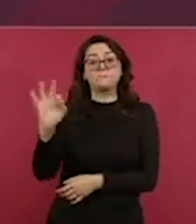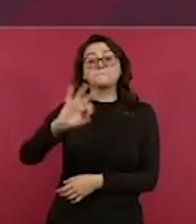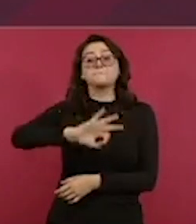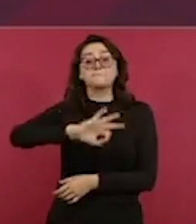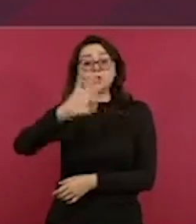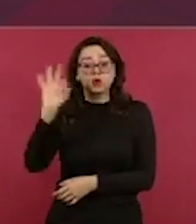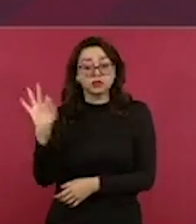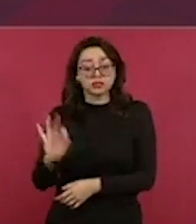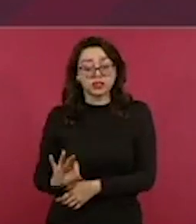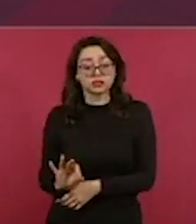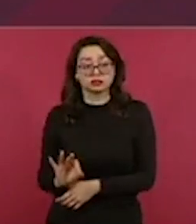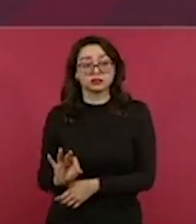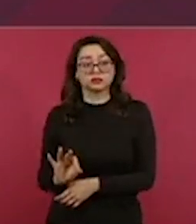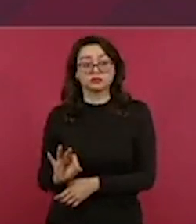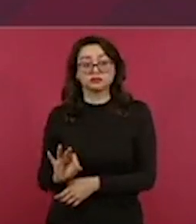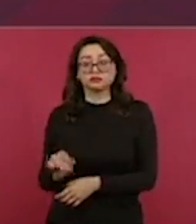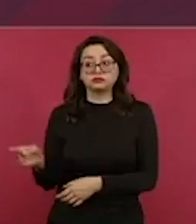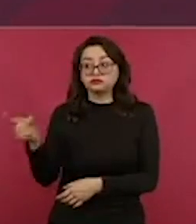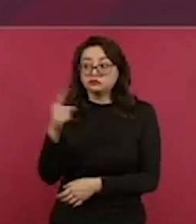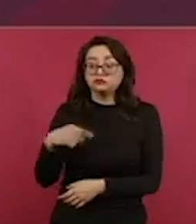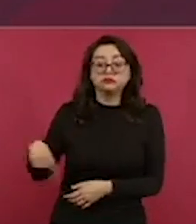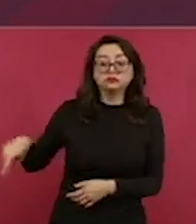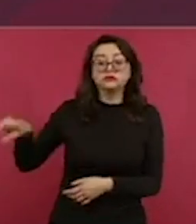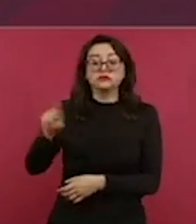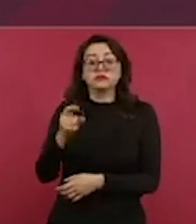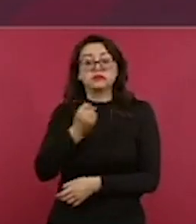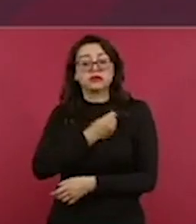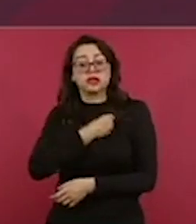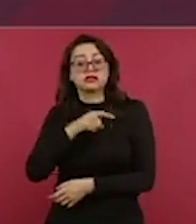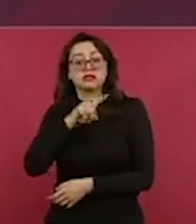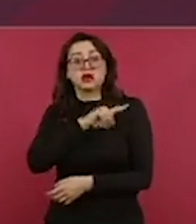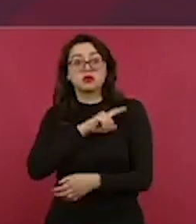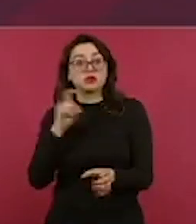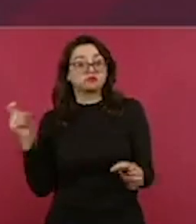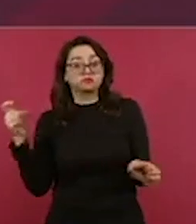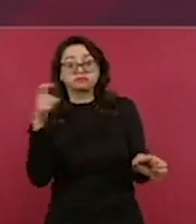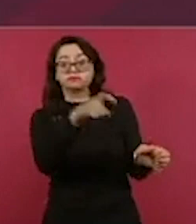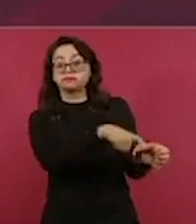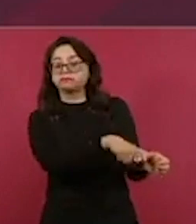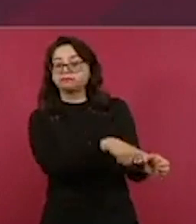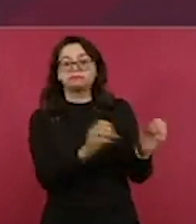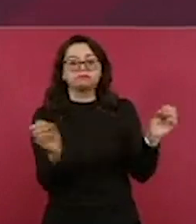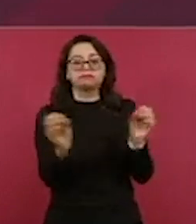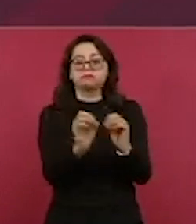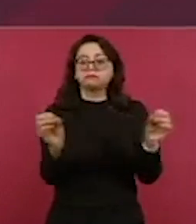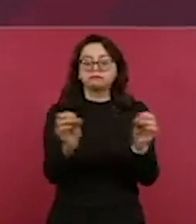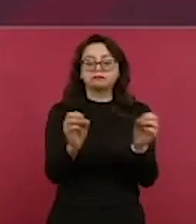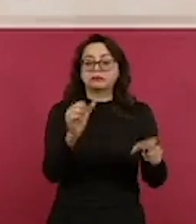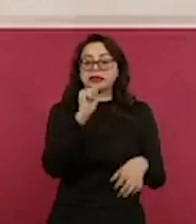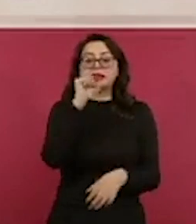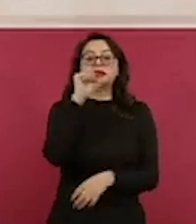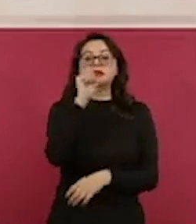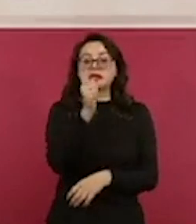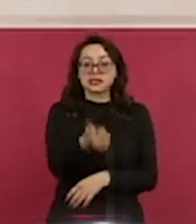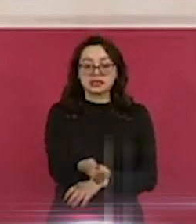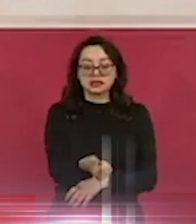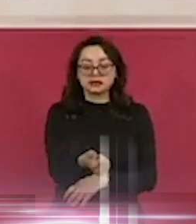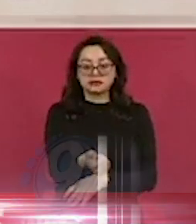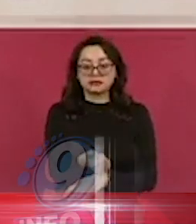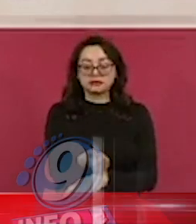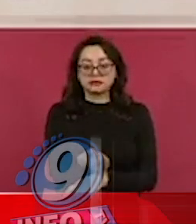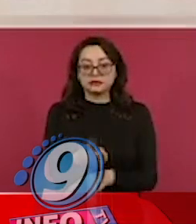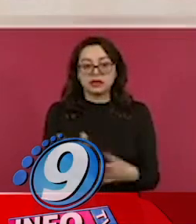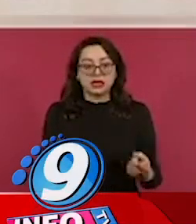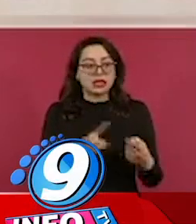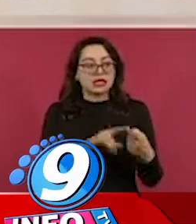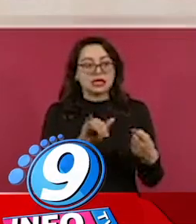la población que no tiene seguridad social que no tiene